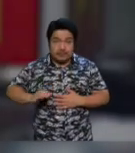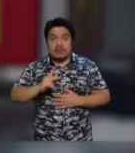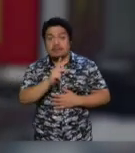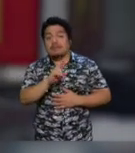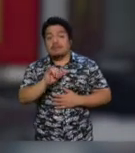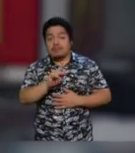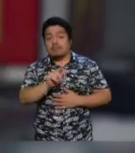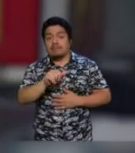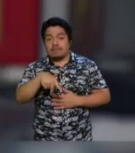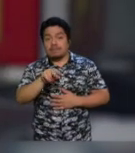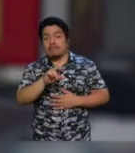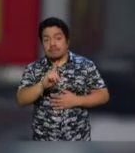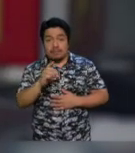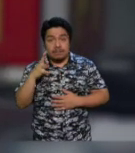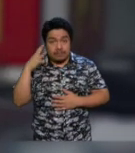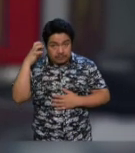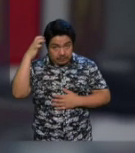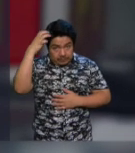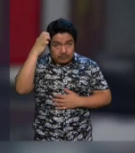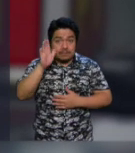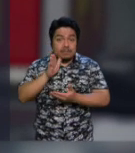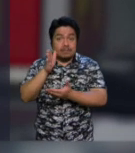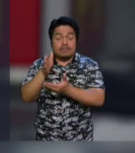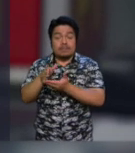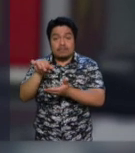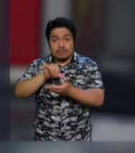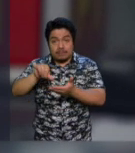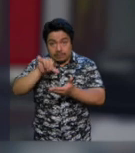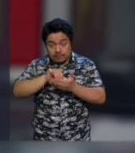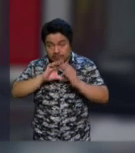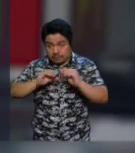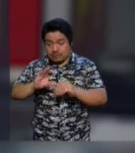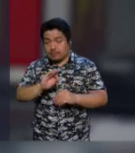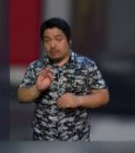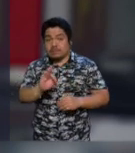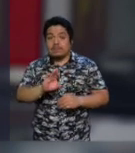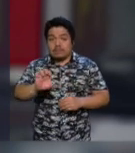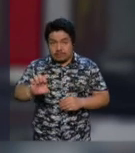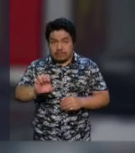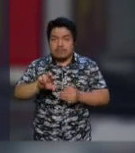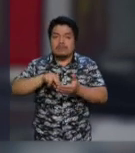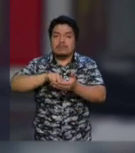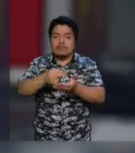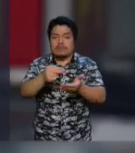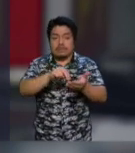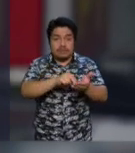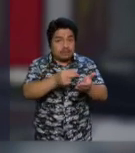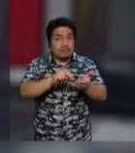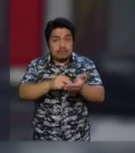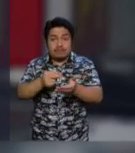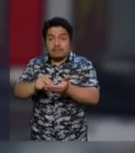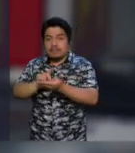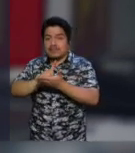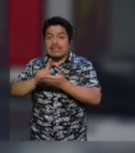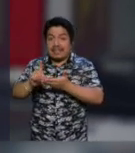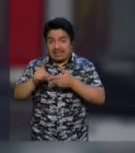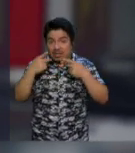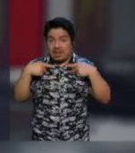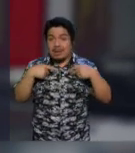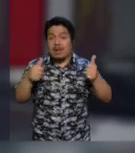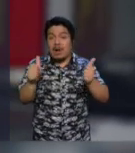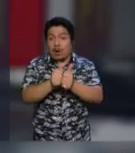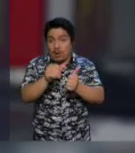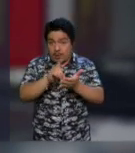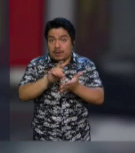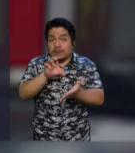PAN y del PRD, Santiago Taboada, acudió al Centro de Capacitación CONFE, donde firmó los compromisos por los derechos de las personas con